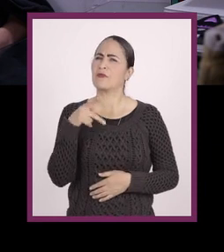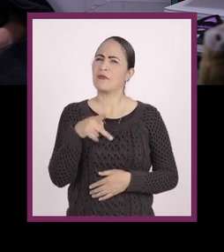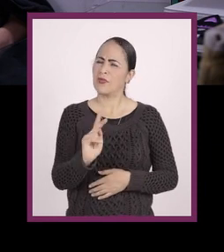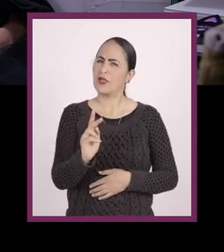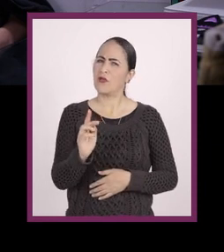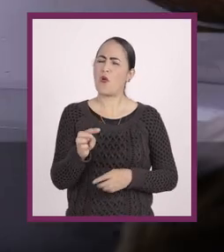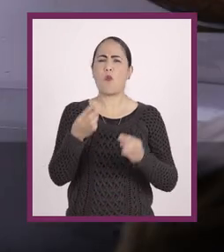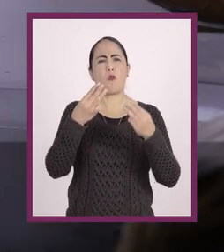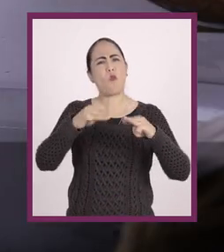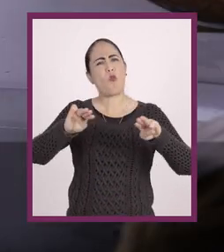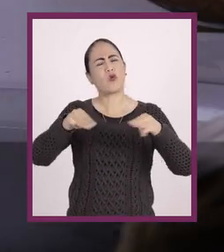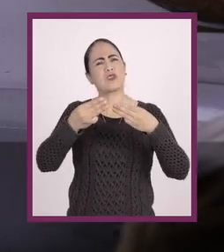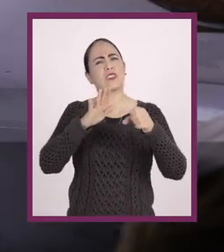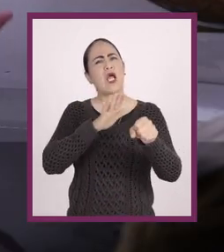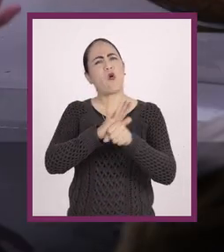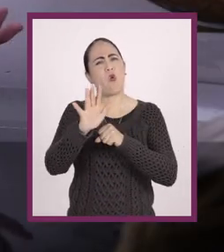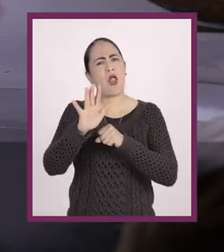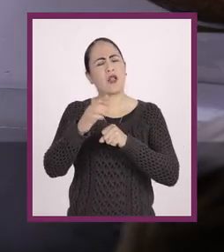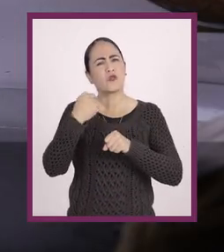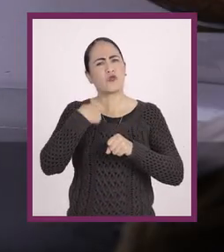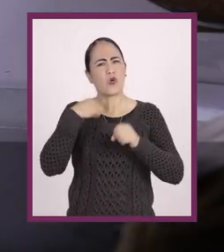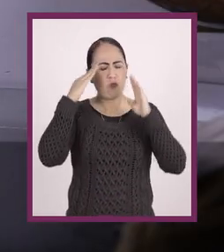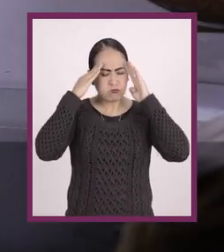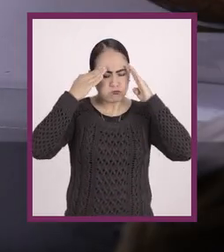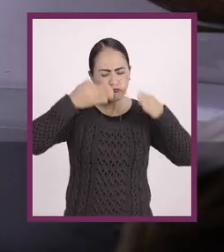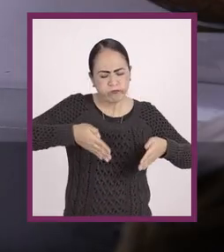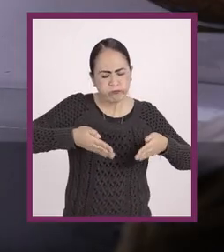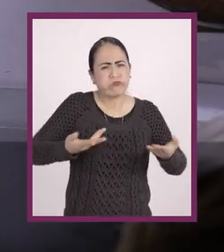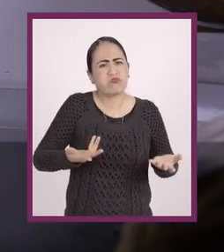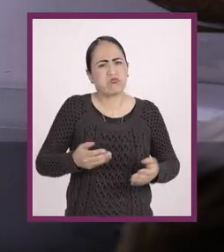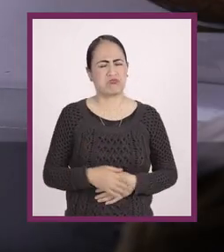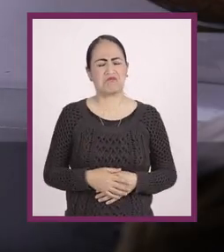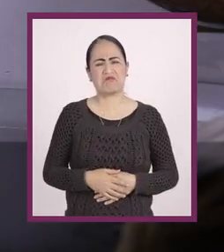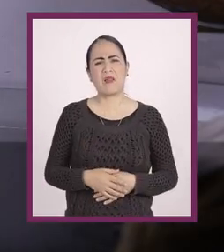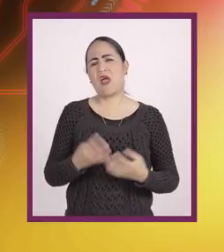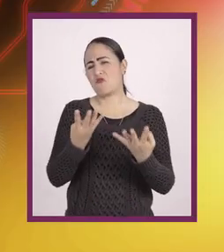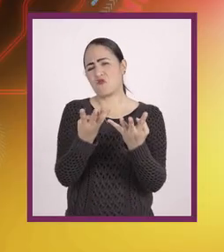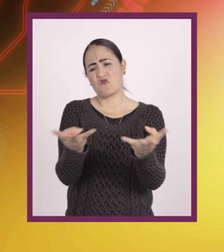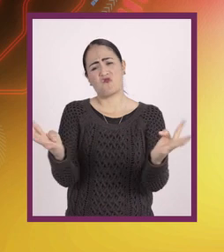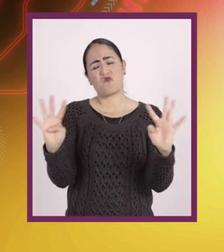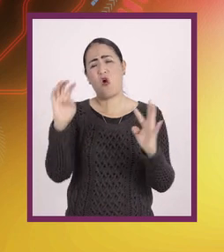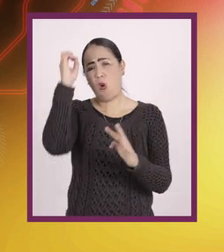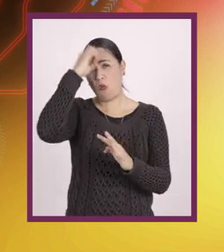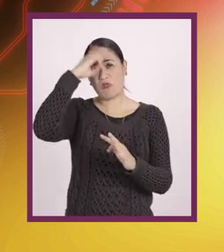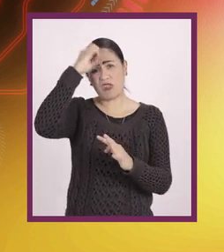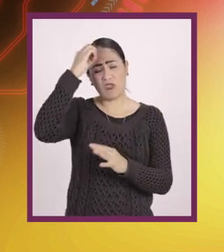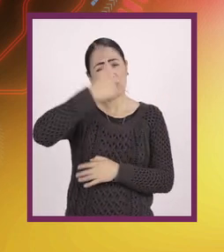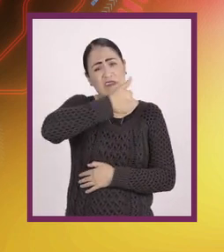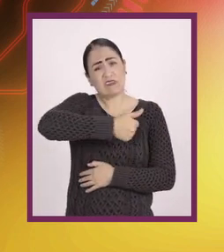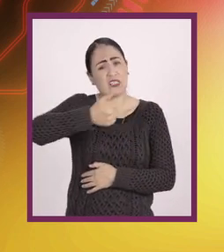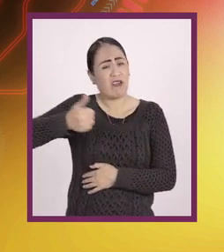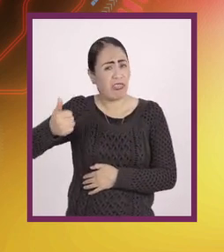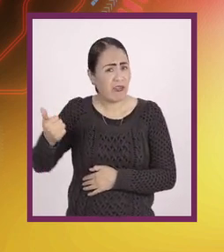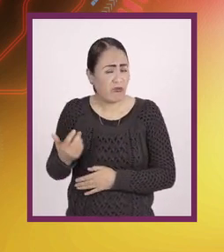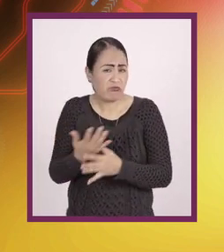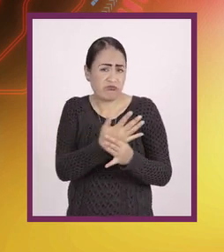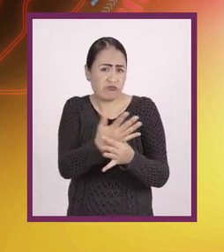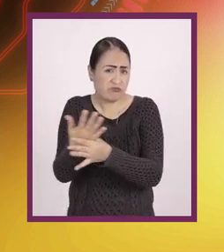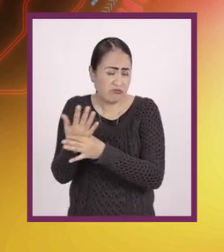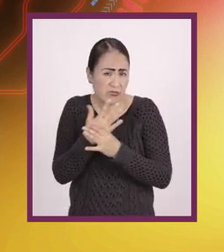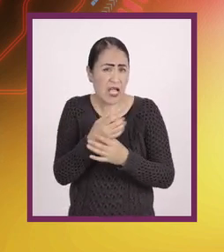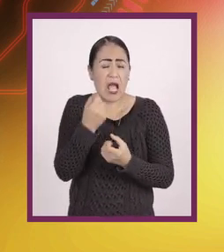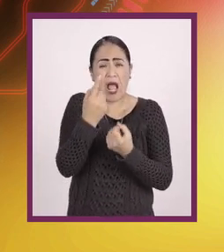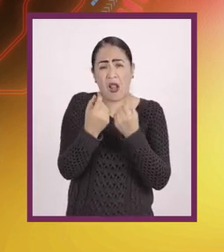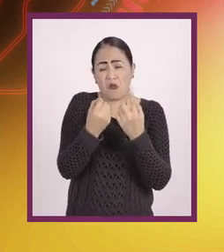concentración pero entonces qué música es la mejor para concentrarse existe una gran variedad de opiniones al